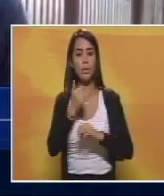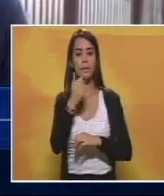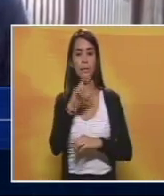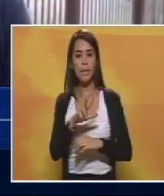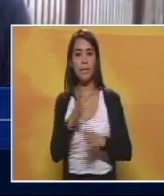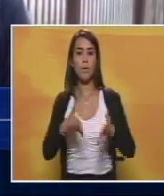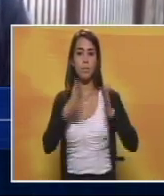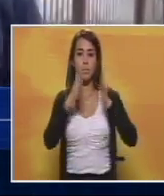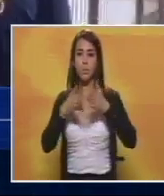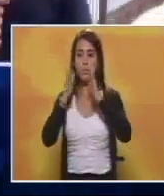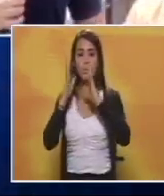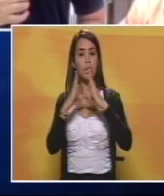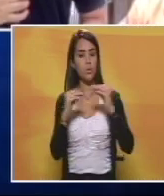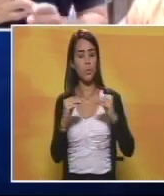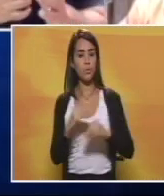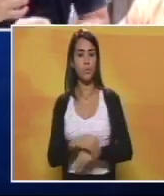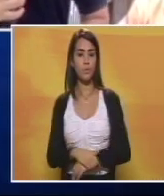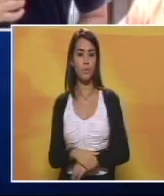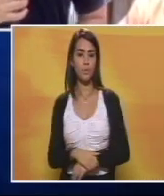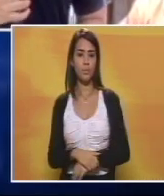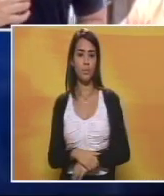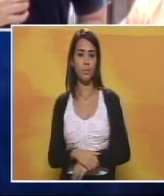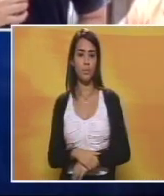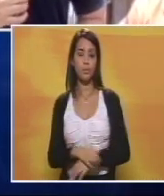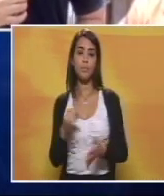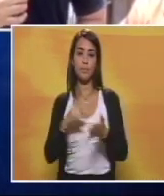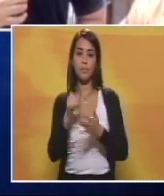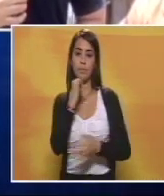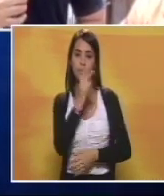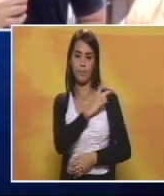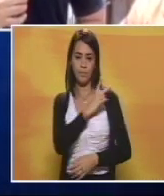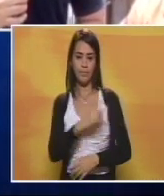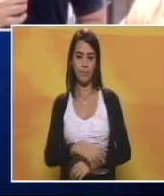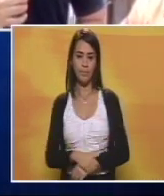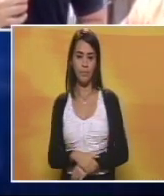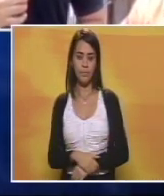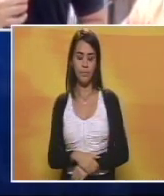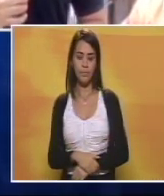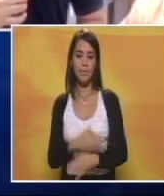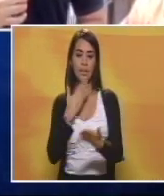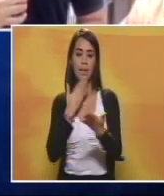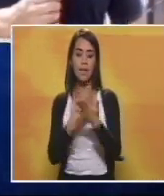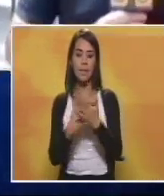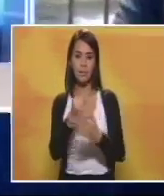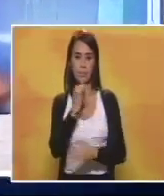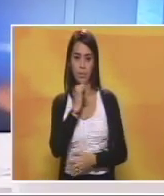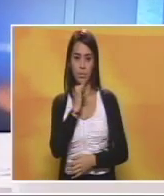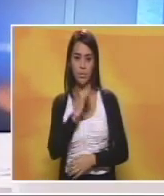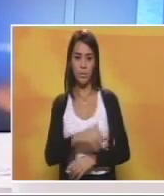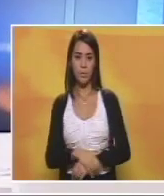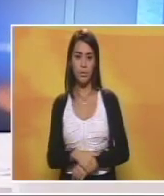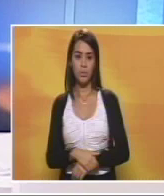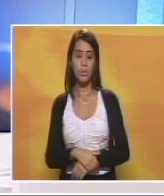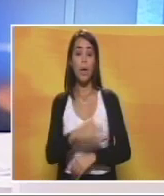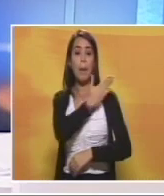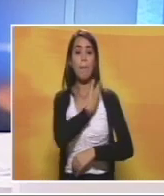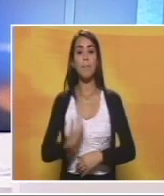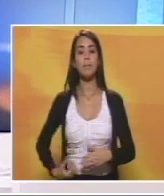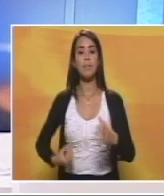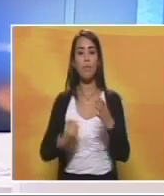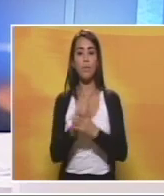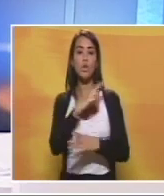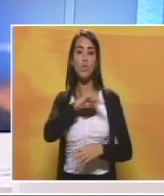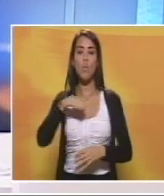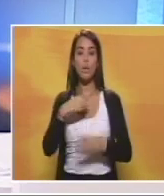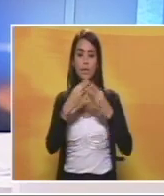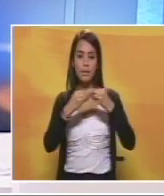edificaciones en todo el estado informado en el estado carabobo randolfo blanco y además gracias randolfo la presidenta de la fundación nuestra